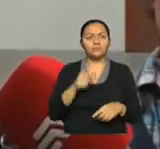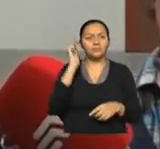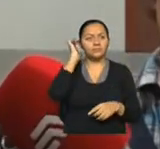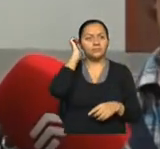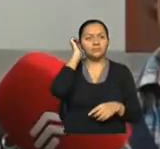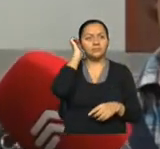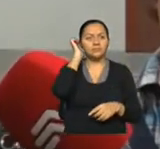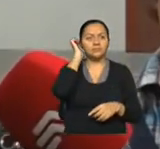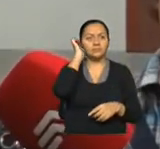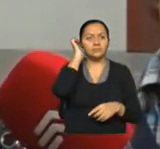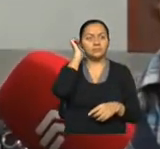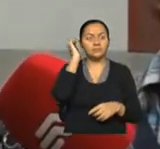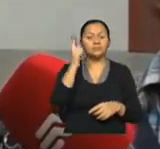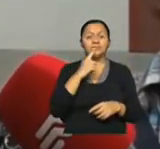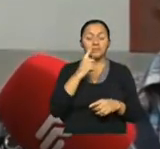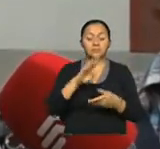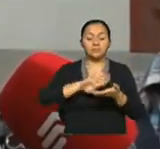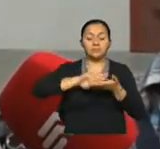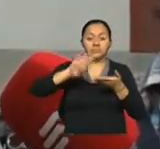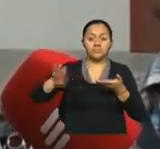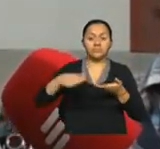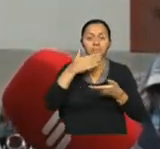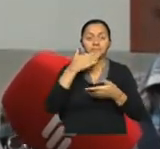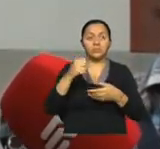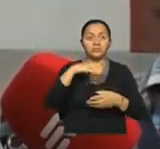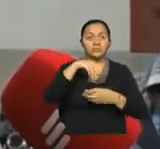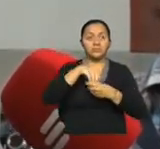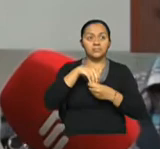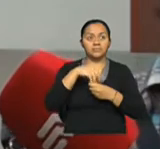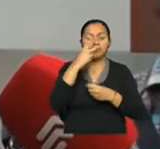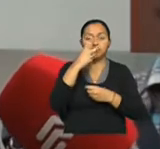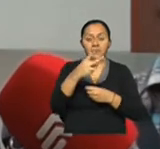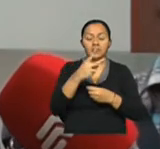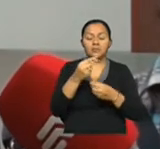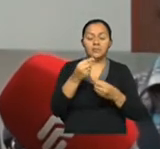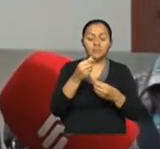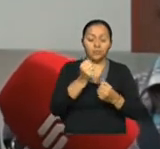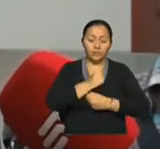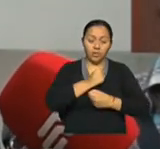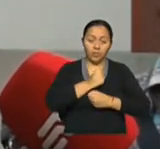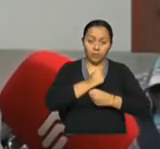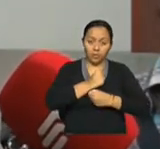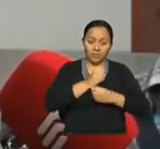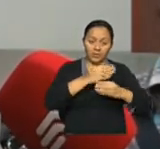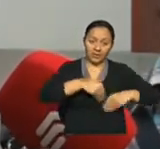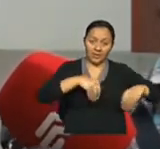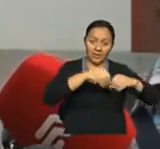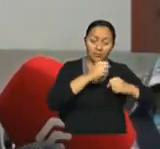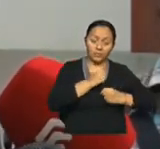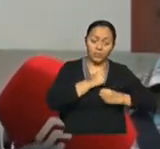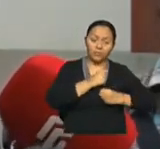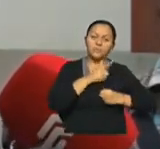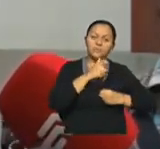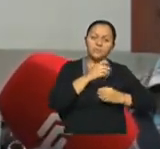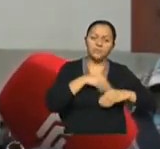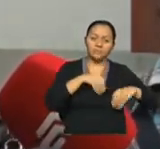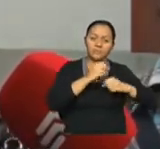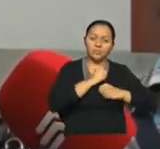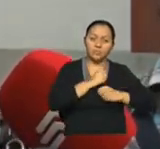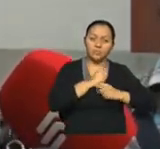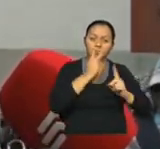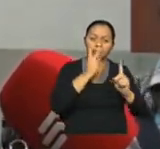la expropiación se debe pagar al propietario el valor, en este caso, de los terrenos que está en el avalúo catastral.